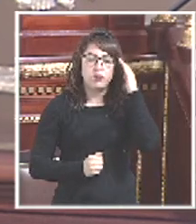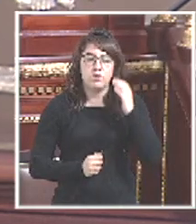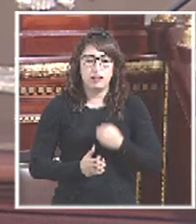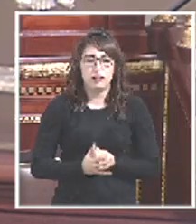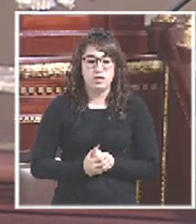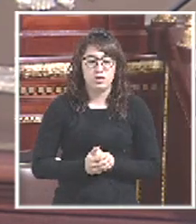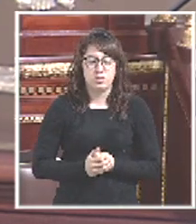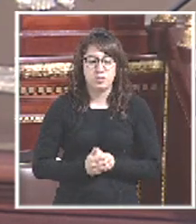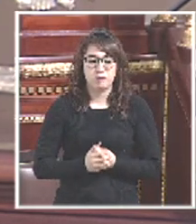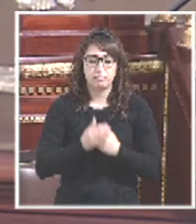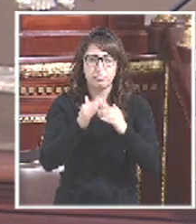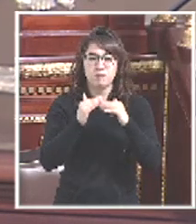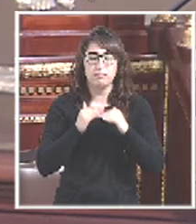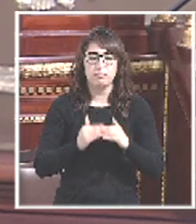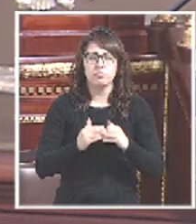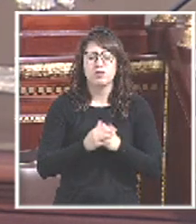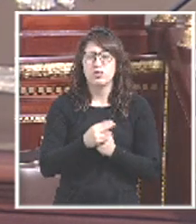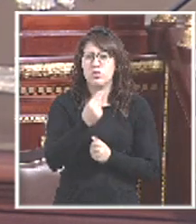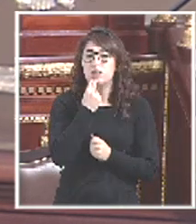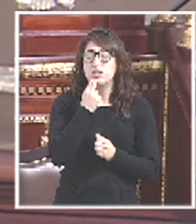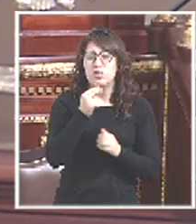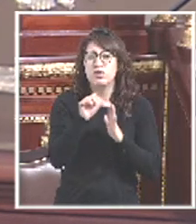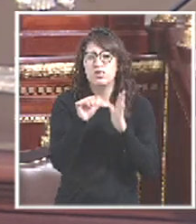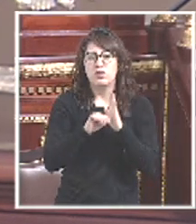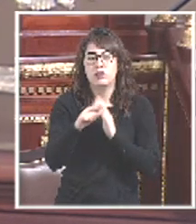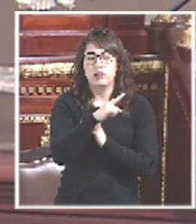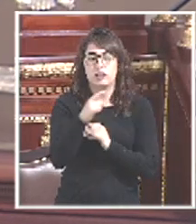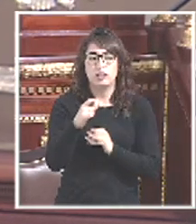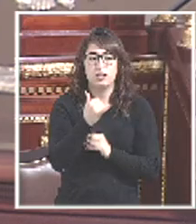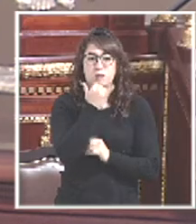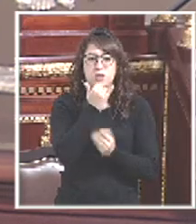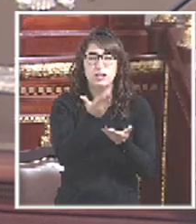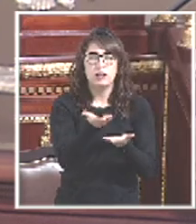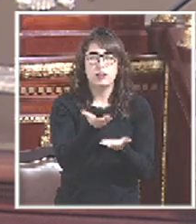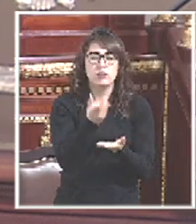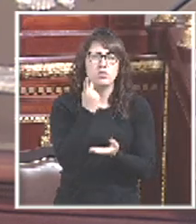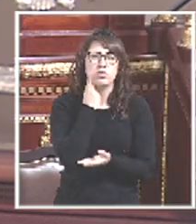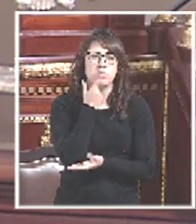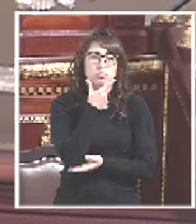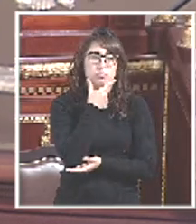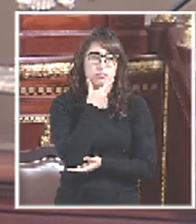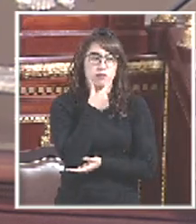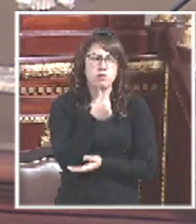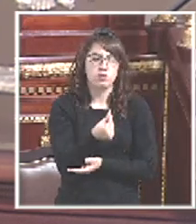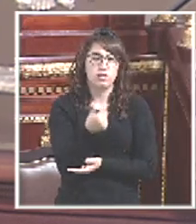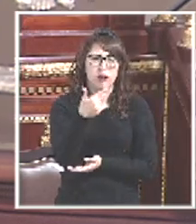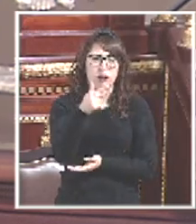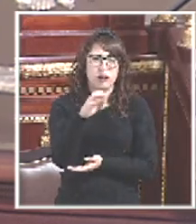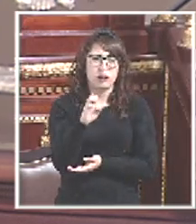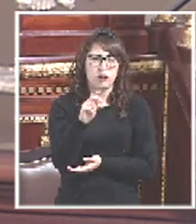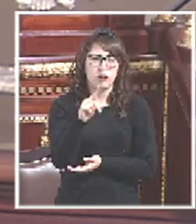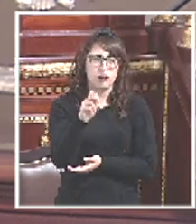En términos de lo dispuesto por el artículo 101 del diputado Héctor